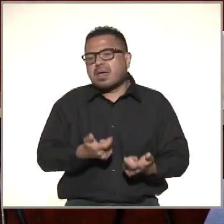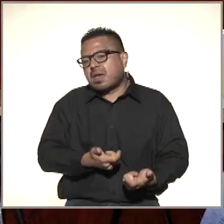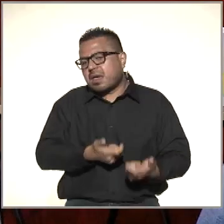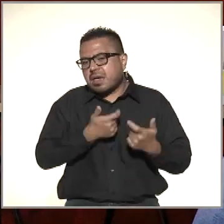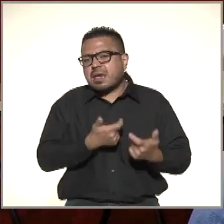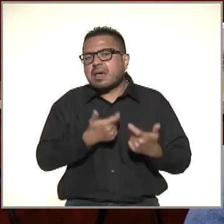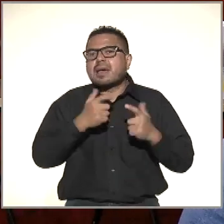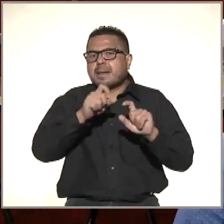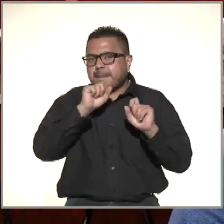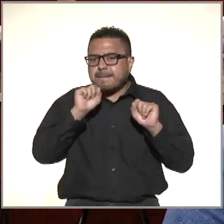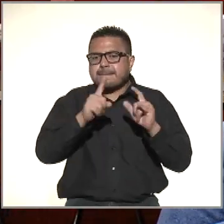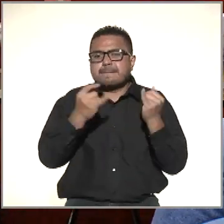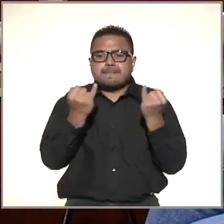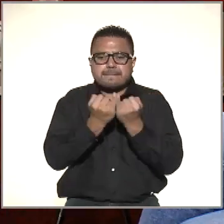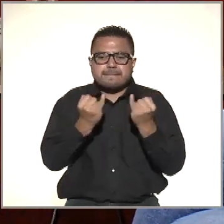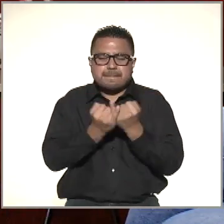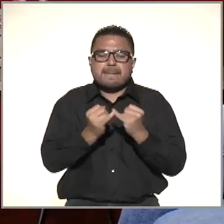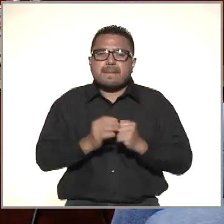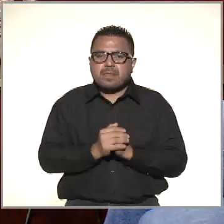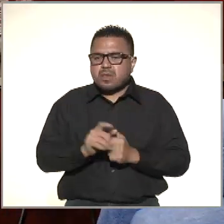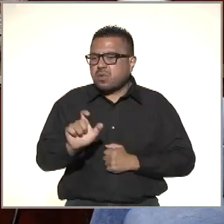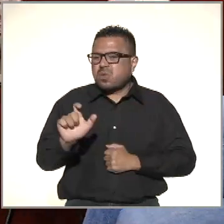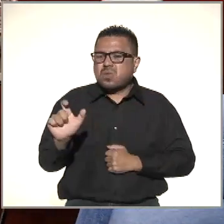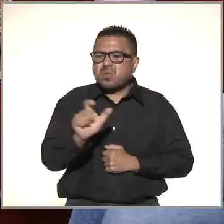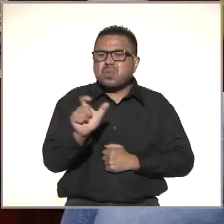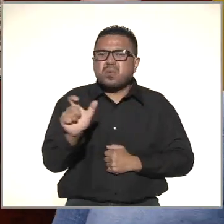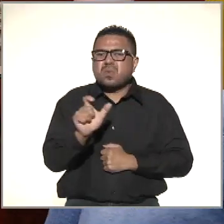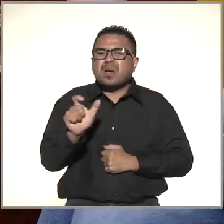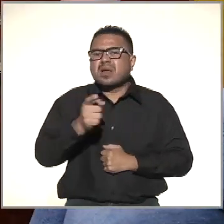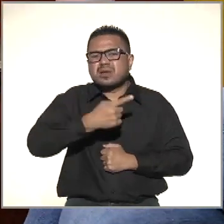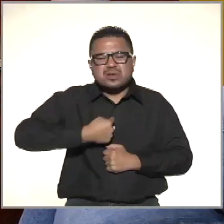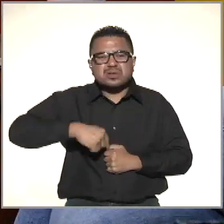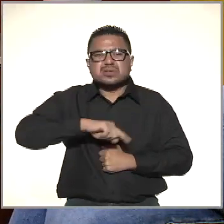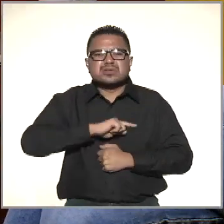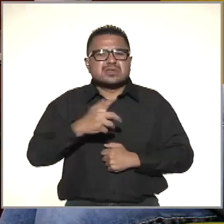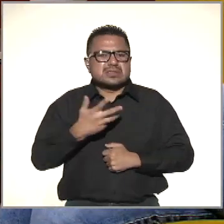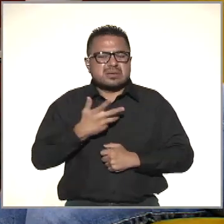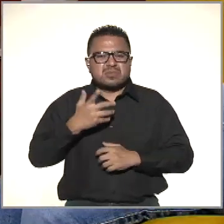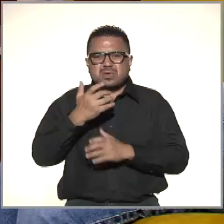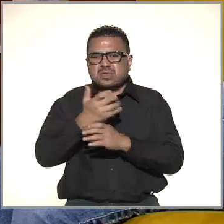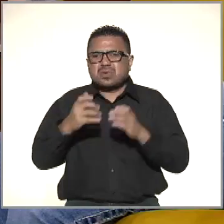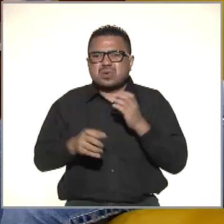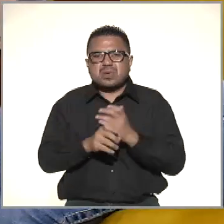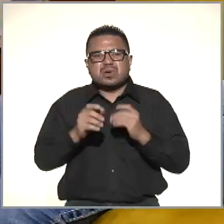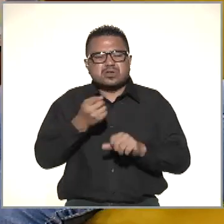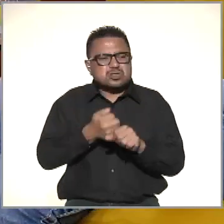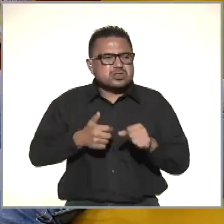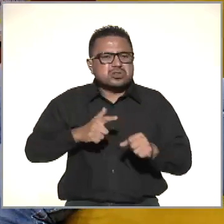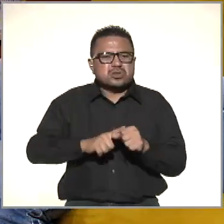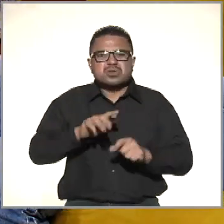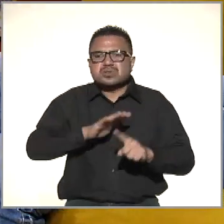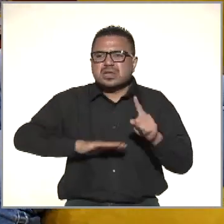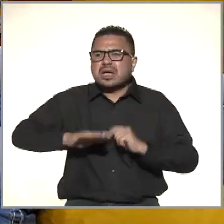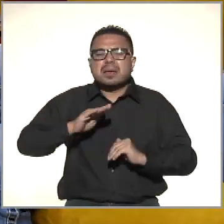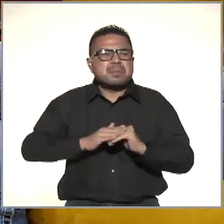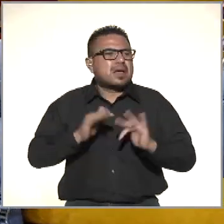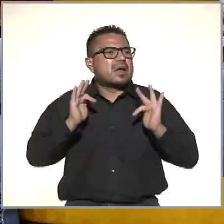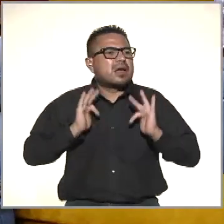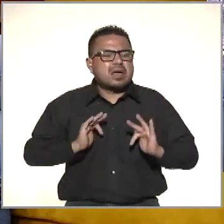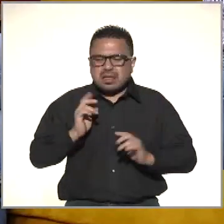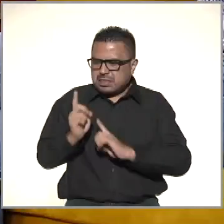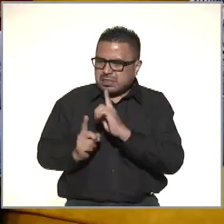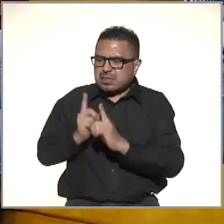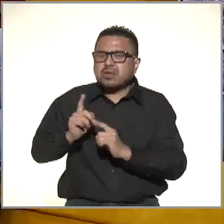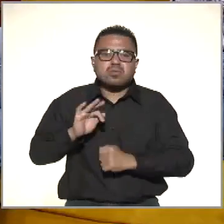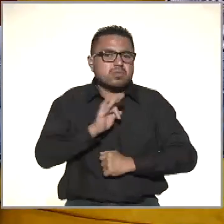reírse también, ¿no? Es decir, cuando estamos en una situación social más como cómoda en el deporte,